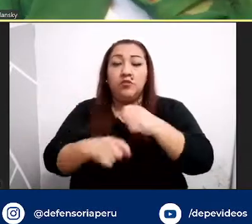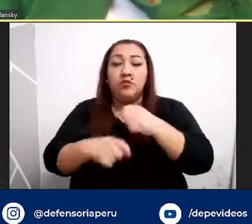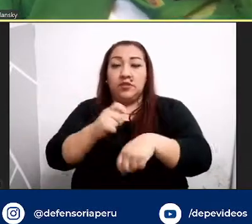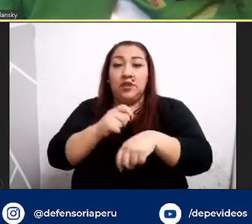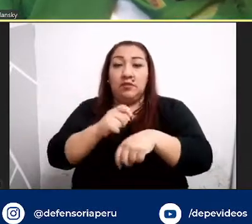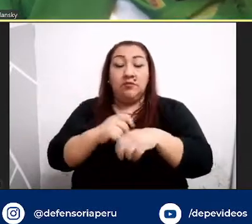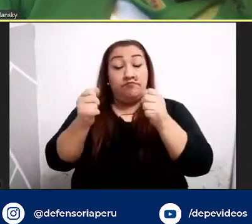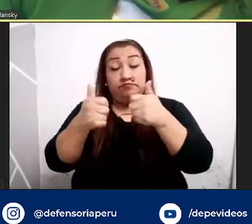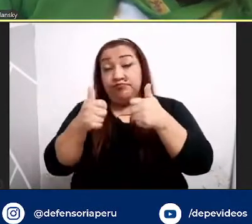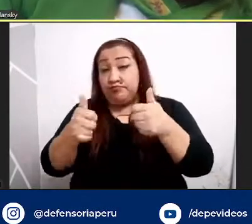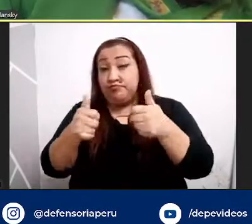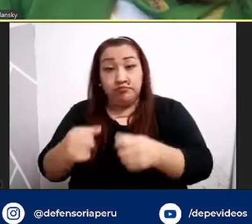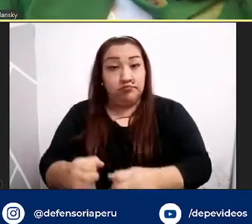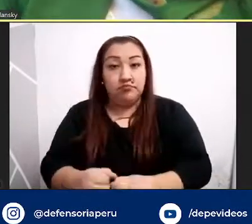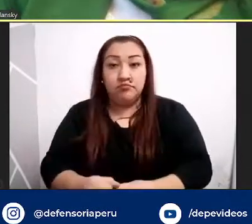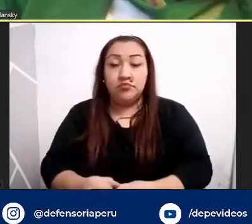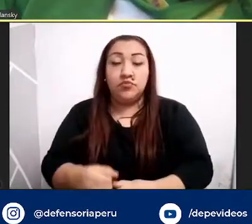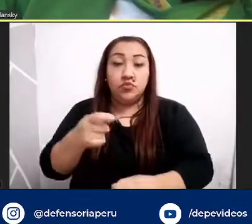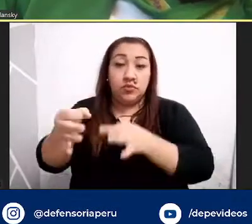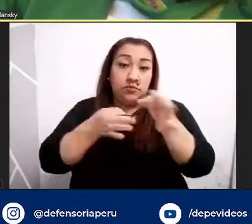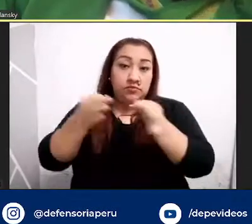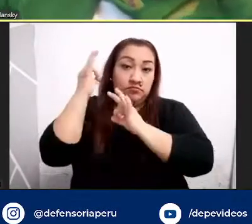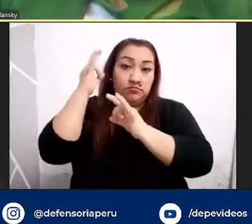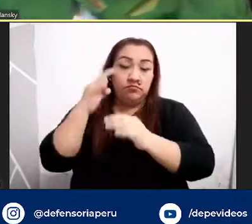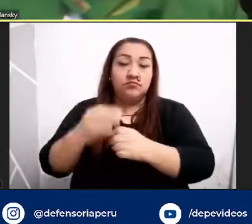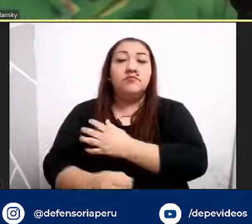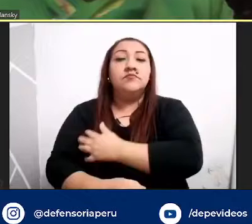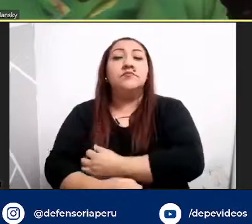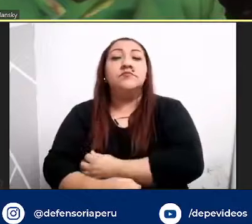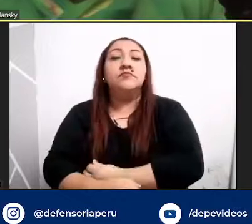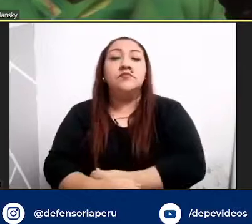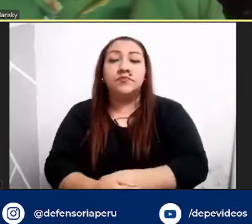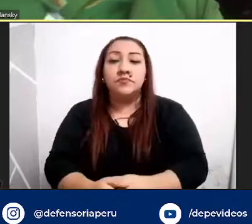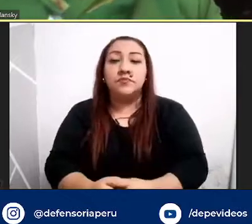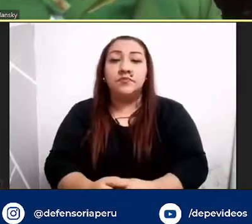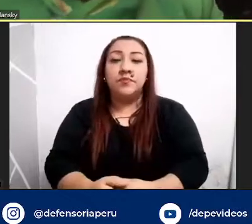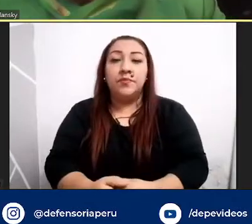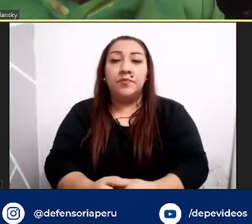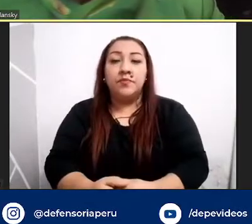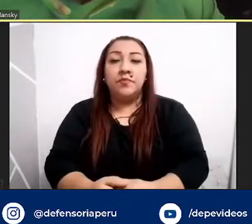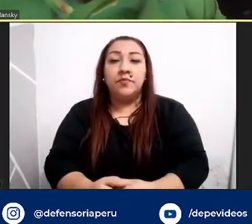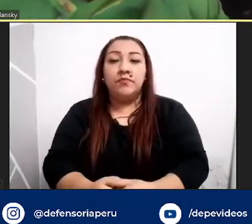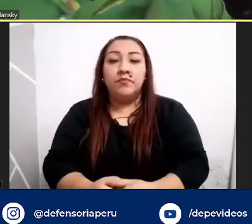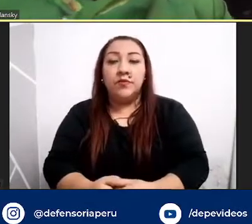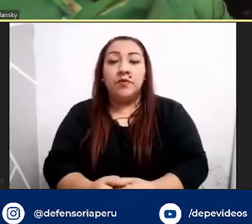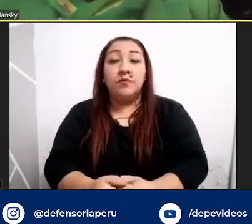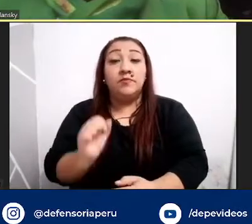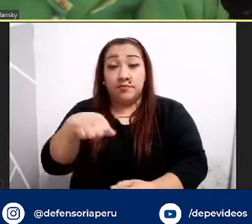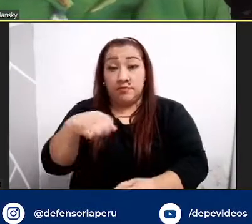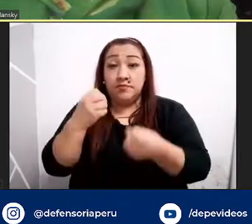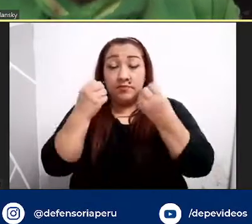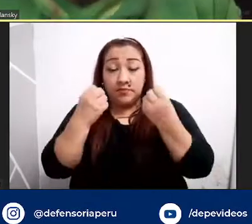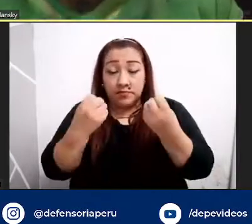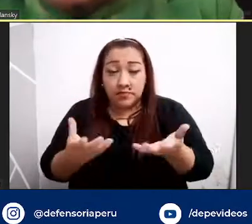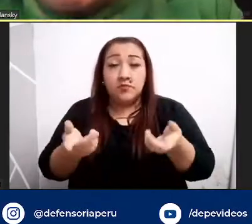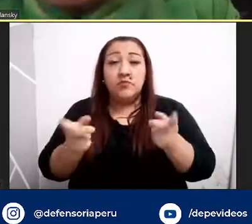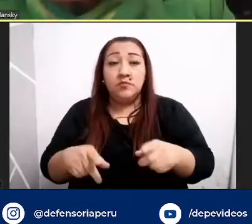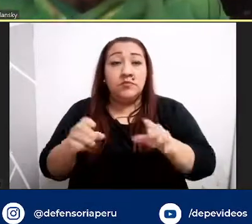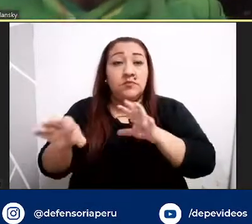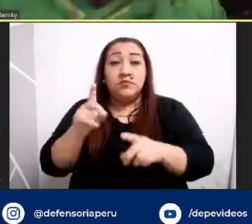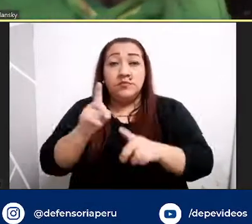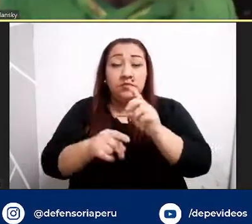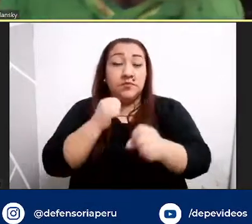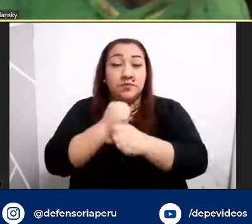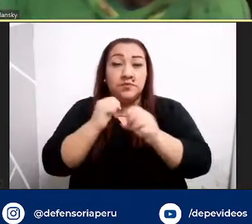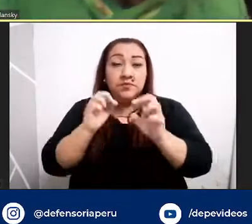su ponencia, dicho sea paso. Por supuesto que hacer este tipo de actividad y relanzar